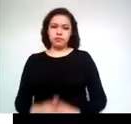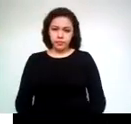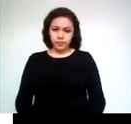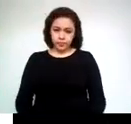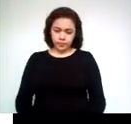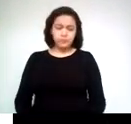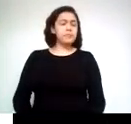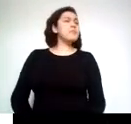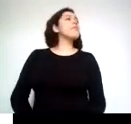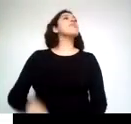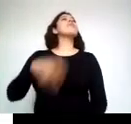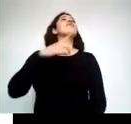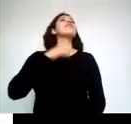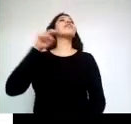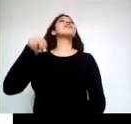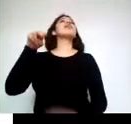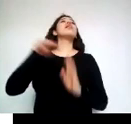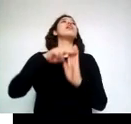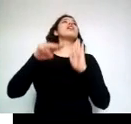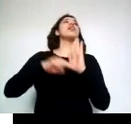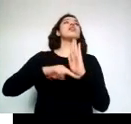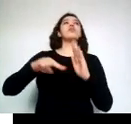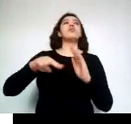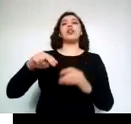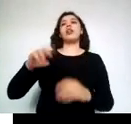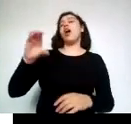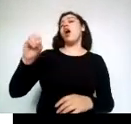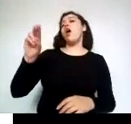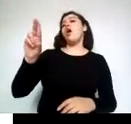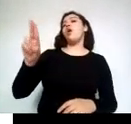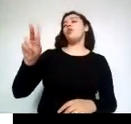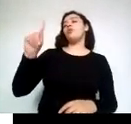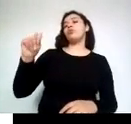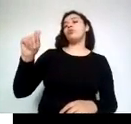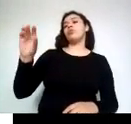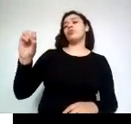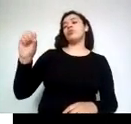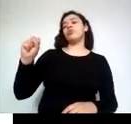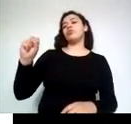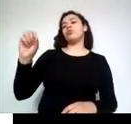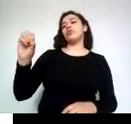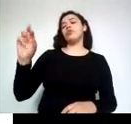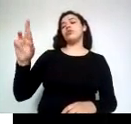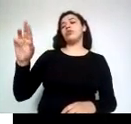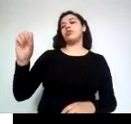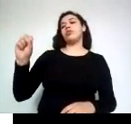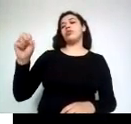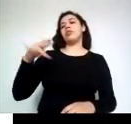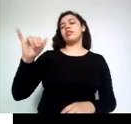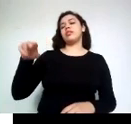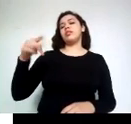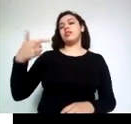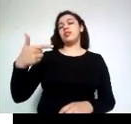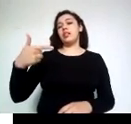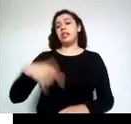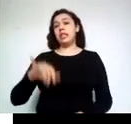¿Debo cumplir con la norma si tengo un outsourcing? Esa es una pregunta que se contestó en la plática por Mine. Y